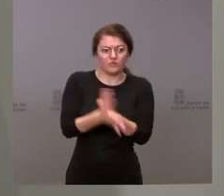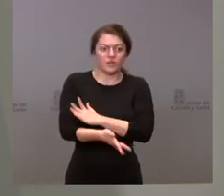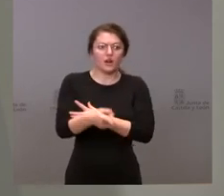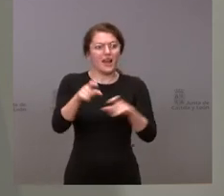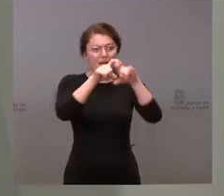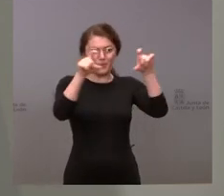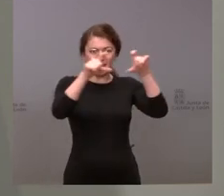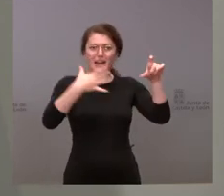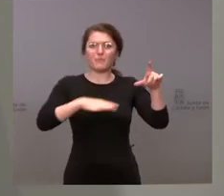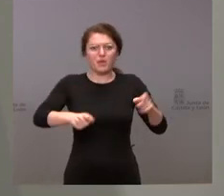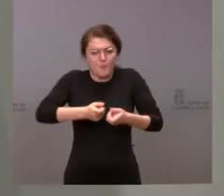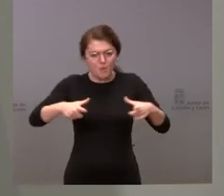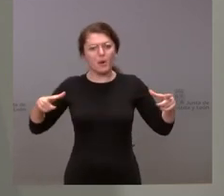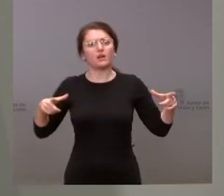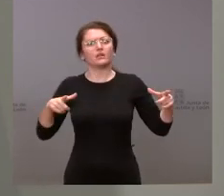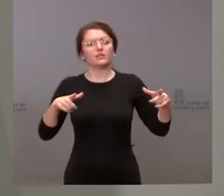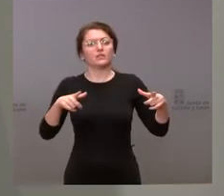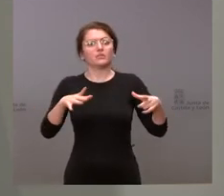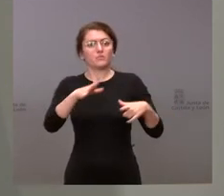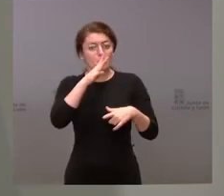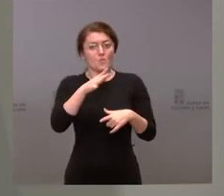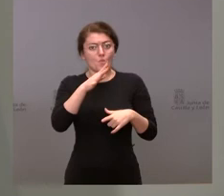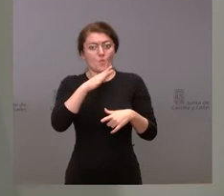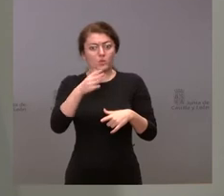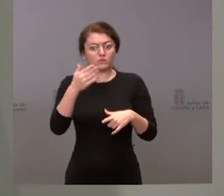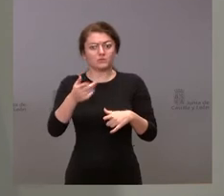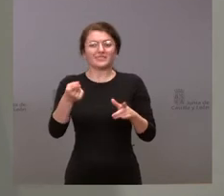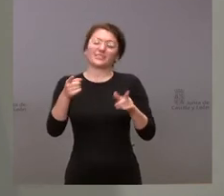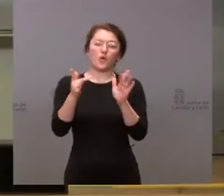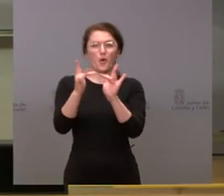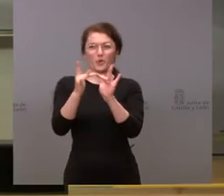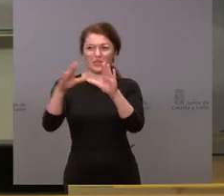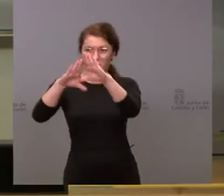máxima la cercanía que tenemos a la propia comunidad de madrid'